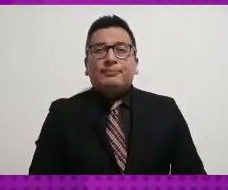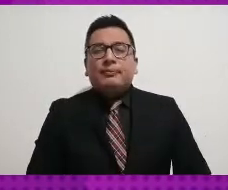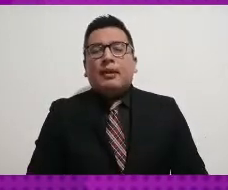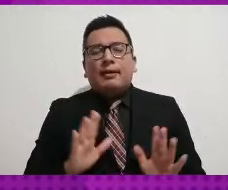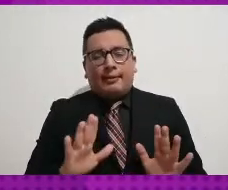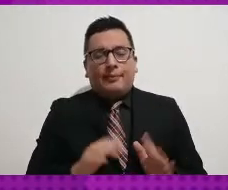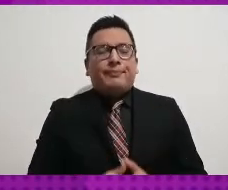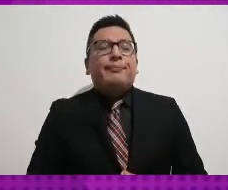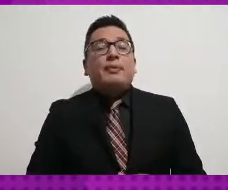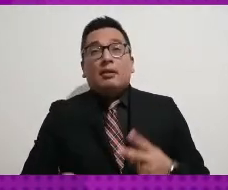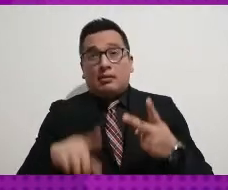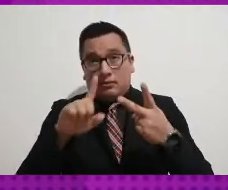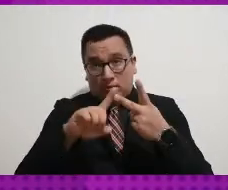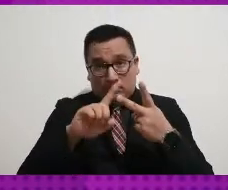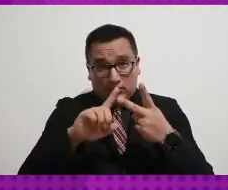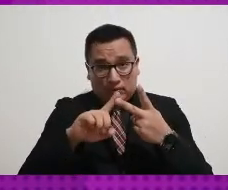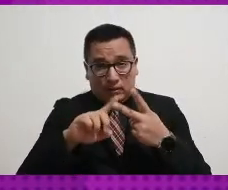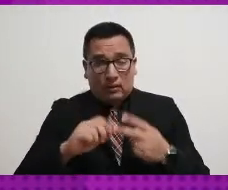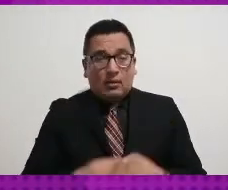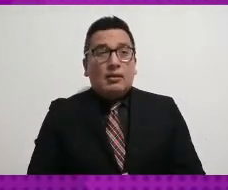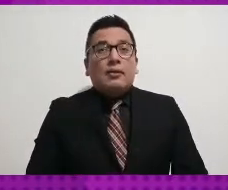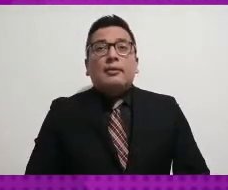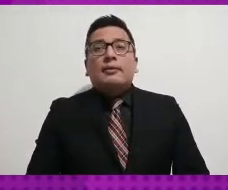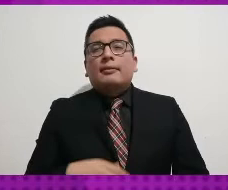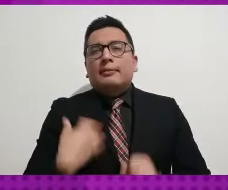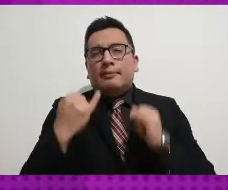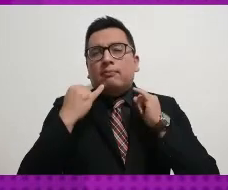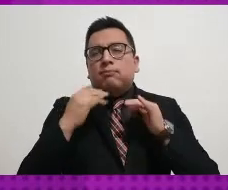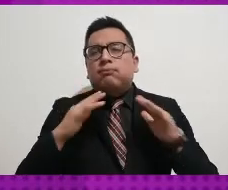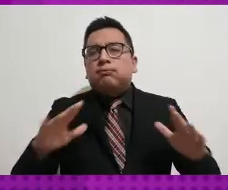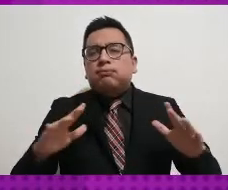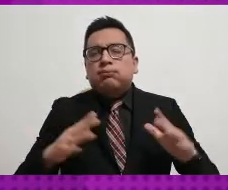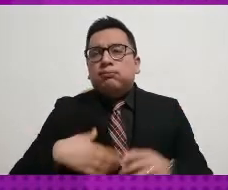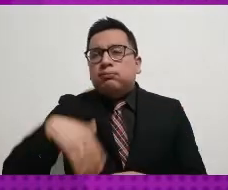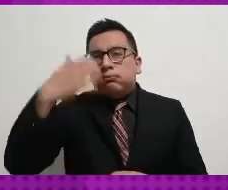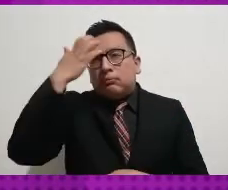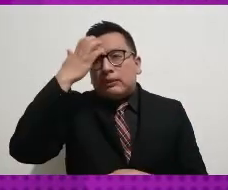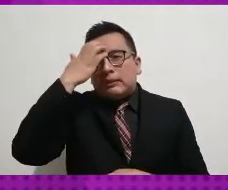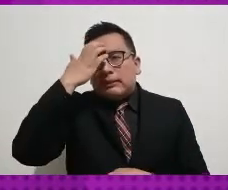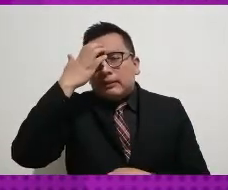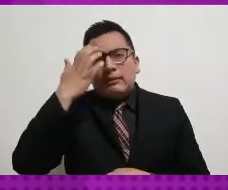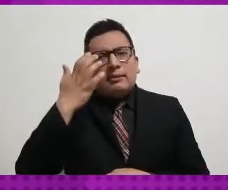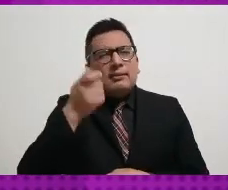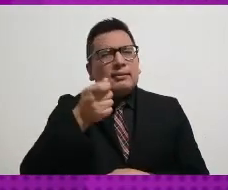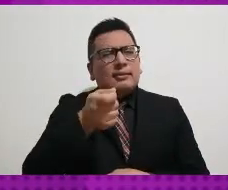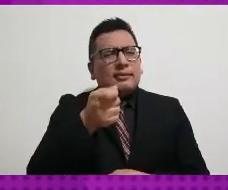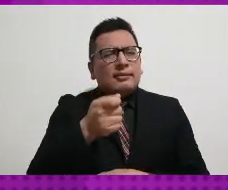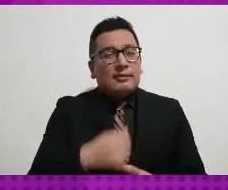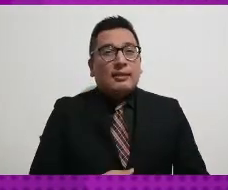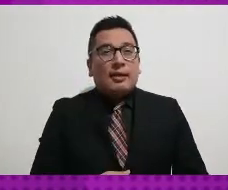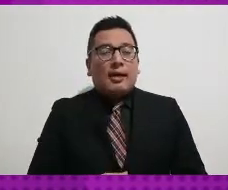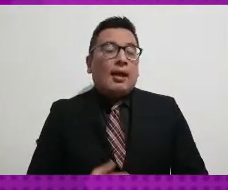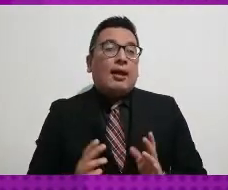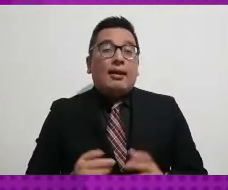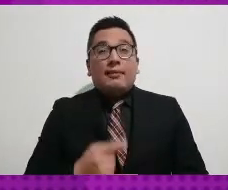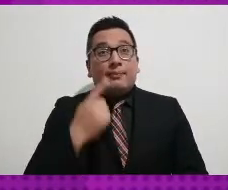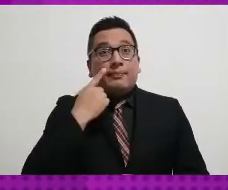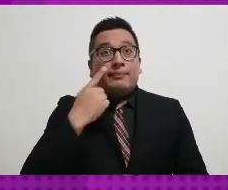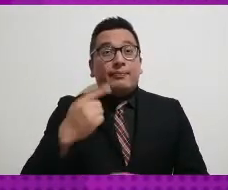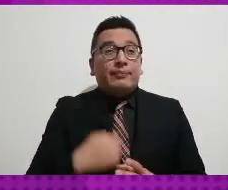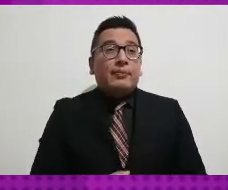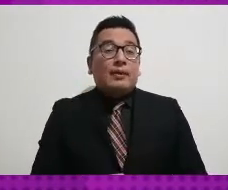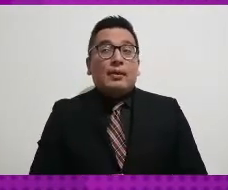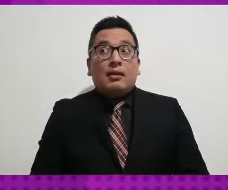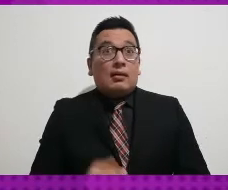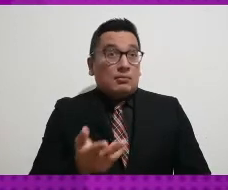usted menciona, consejera, es el acceso a la información. ¿Y esto qué implica? Pues bueno, que el ciudadano tenga documentos